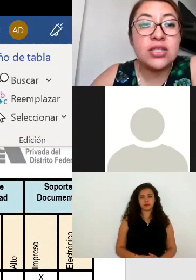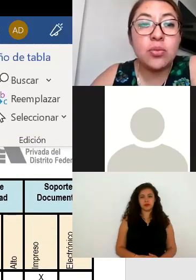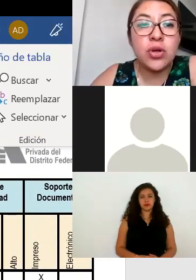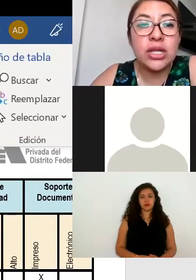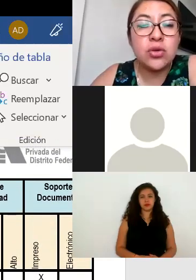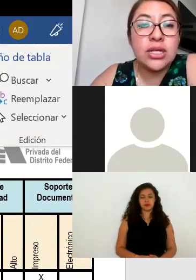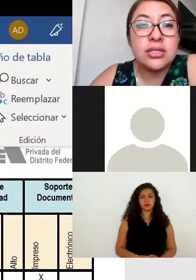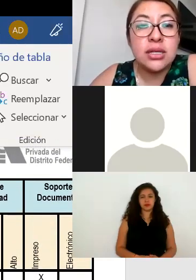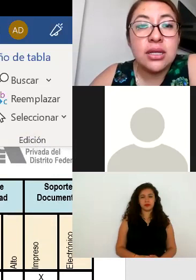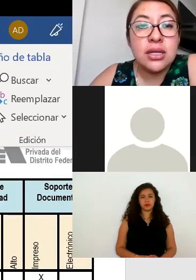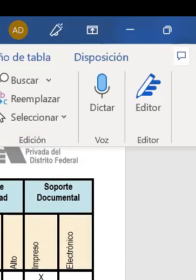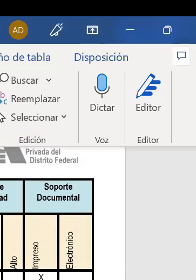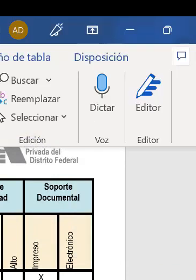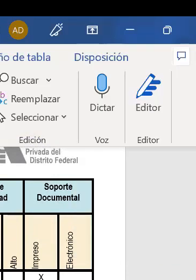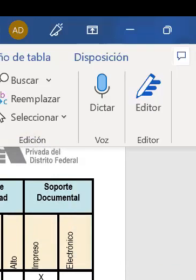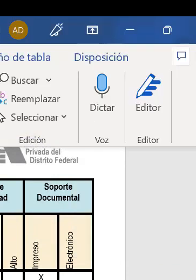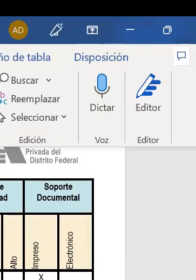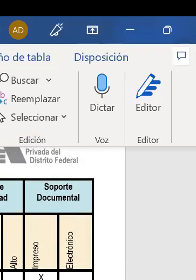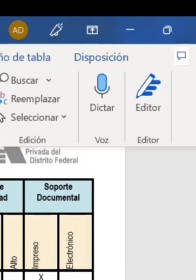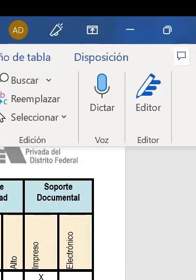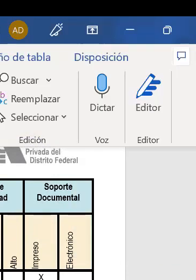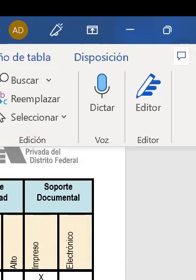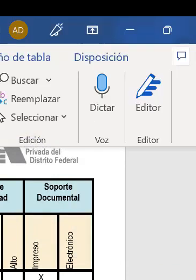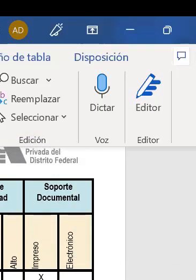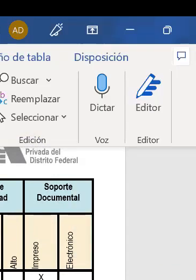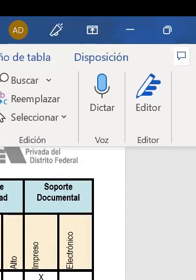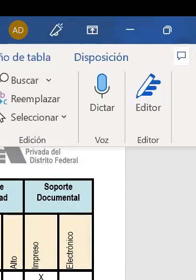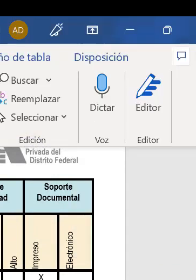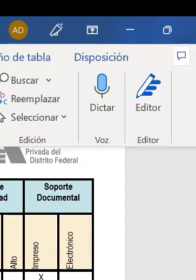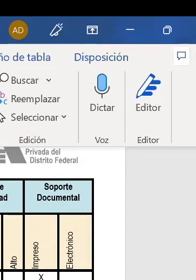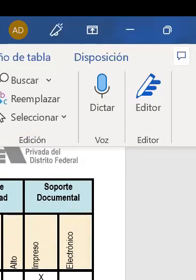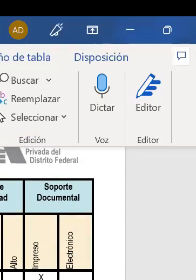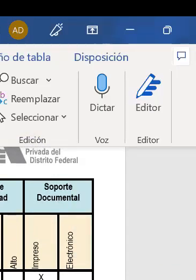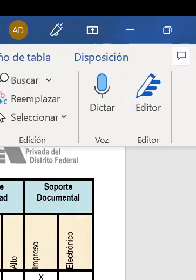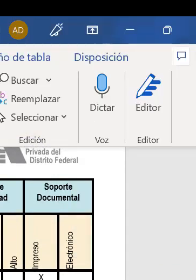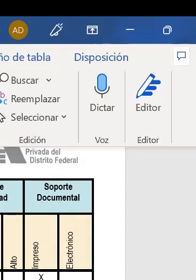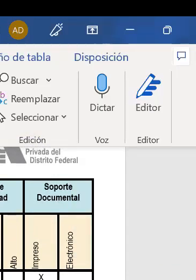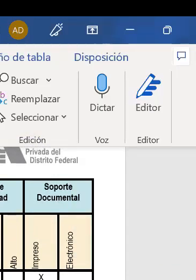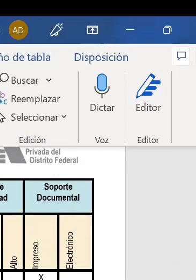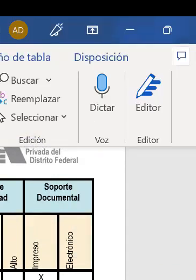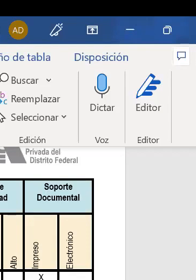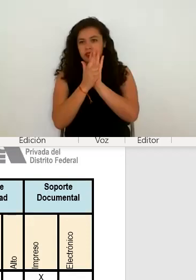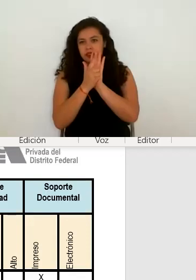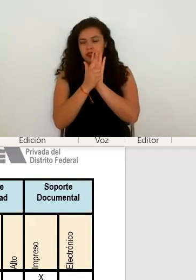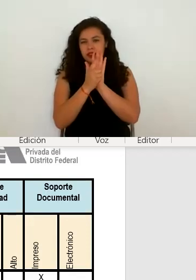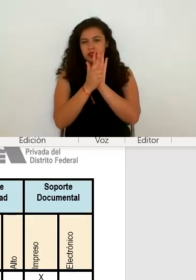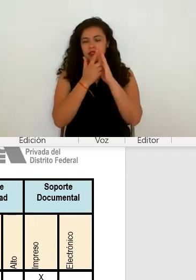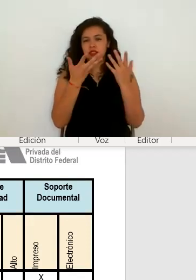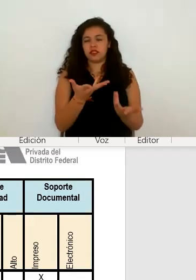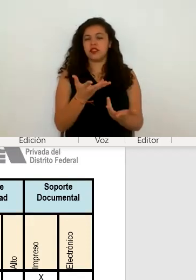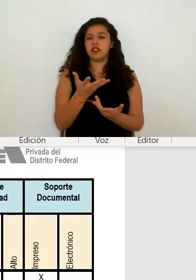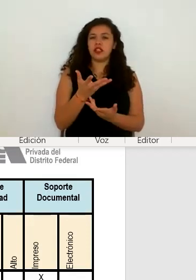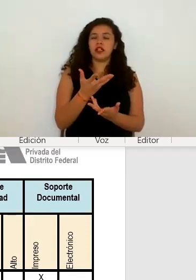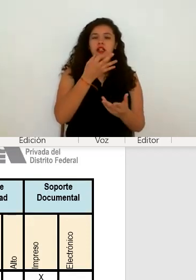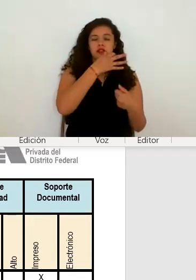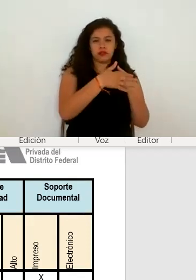fíjense, las convocatorias tienen un valor administrativo y legal. Esas convocatorias se conservan un año en